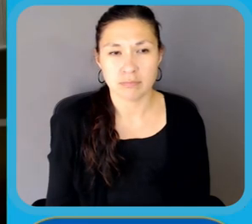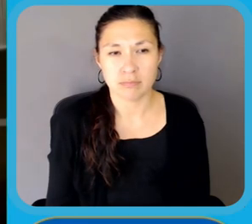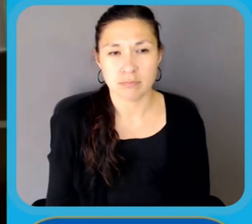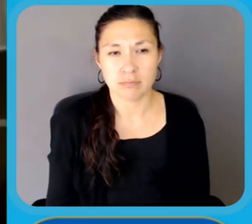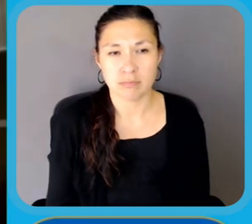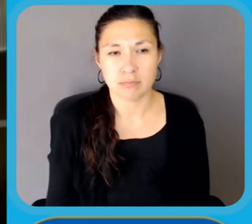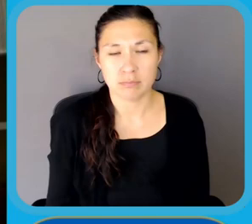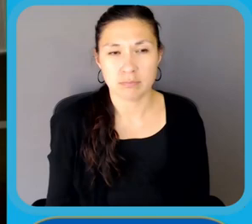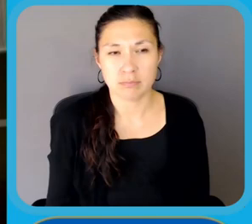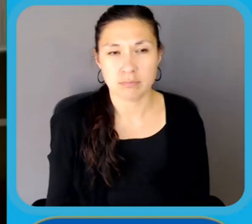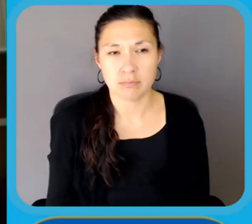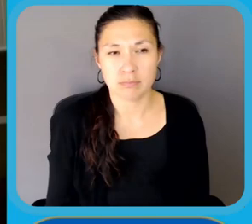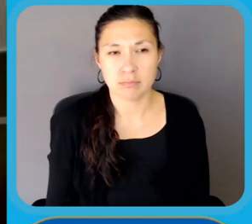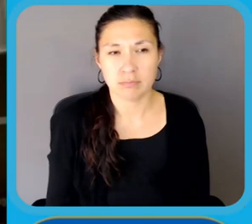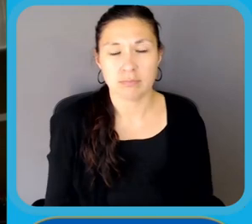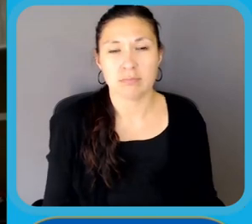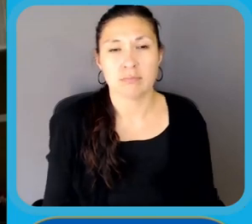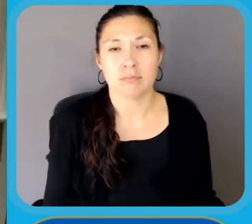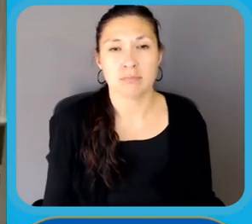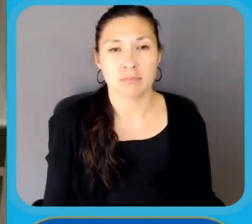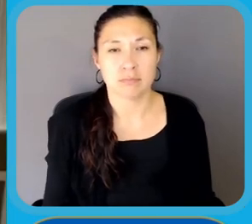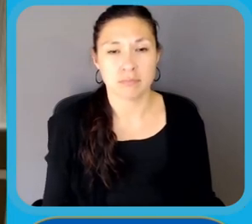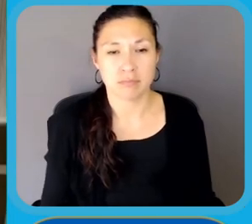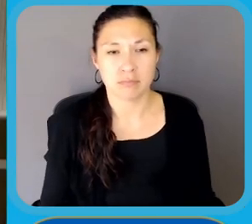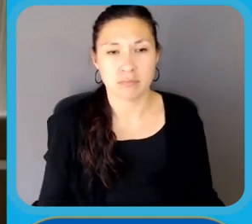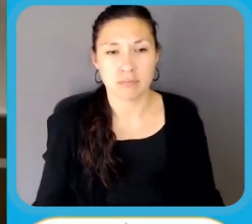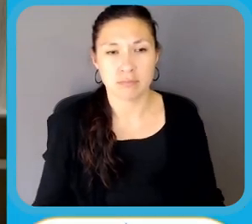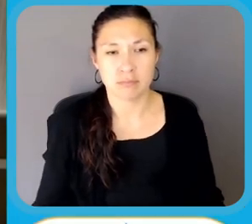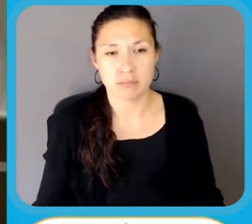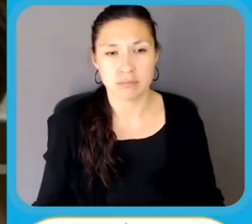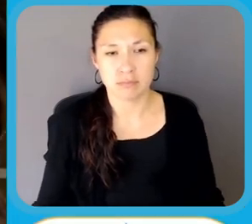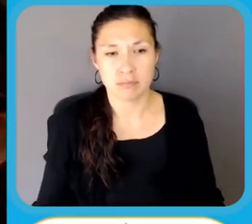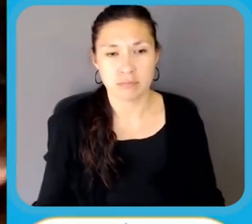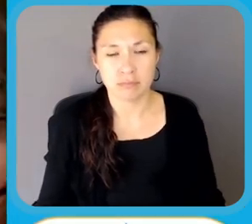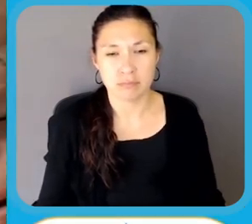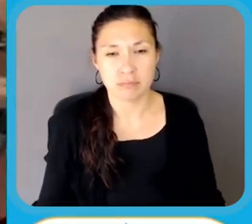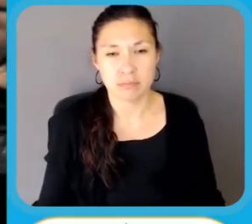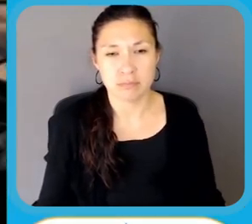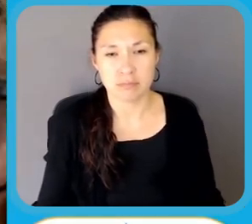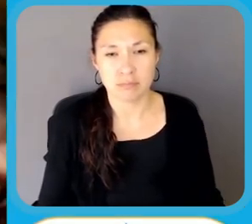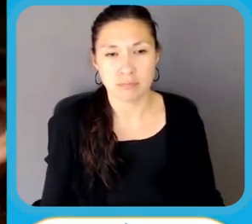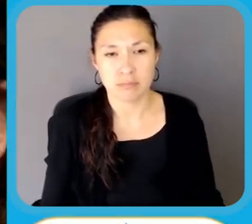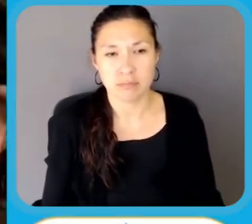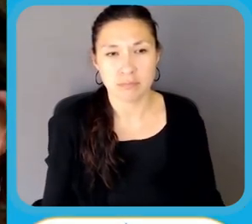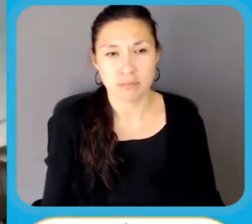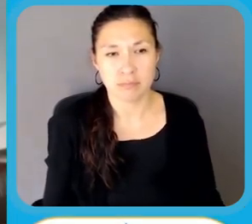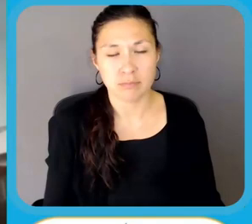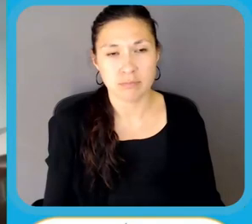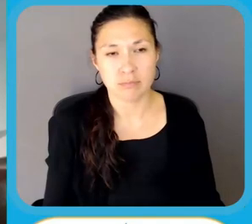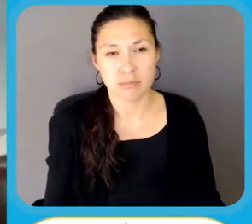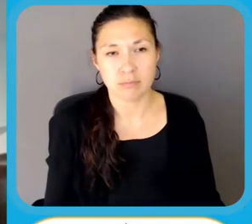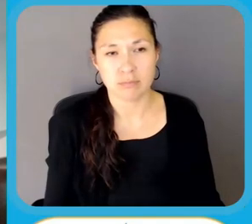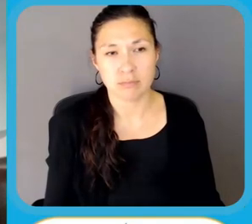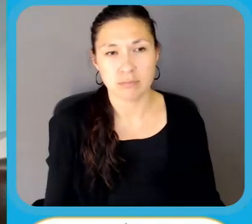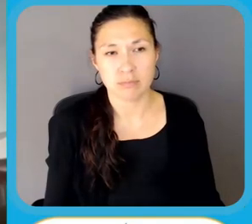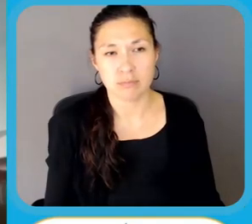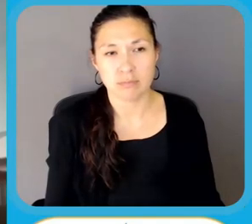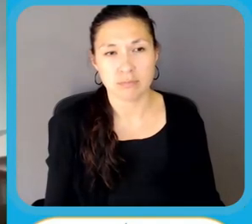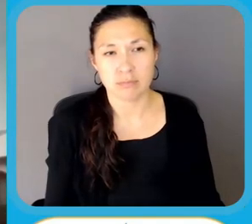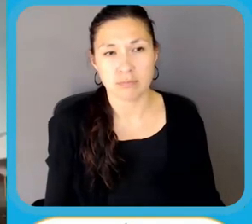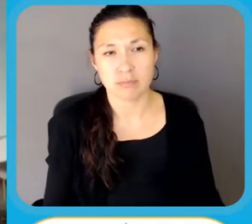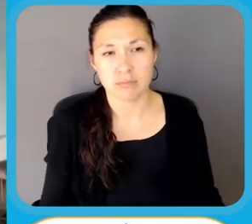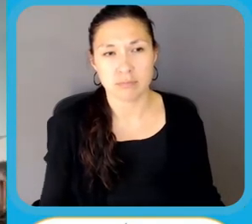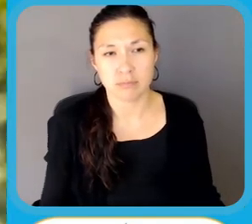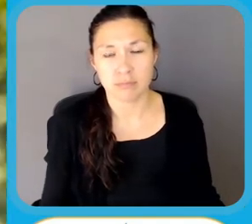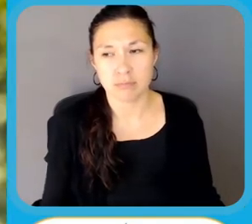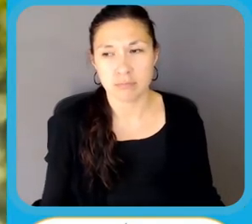el derecho de saber que no estamos solos, que hay gente que está apoyándonos y gente importante,